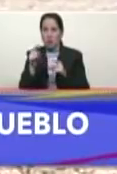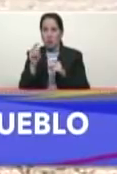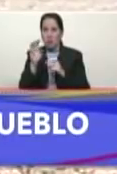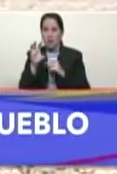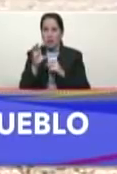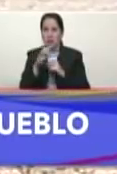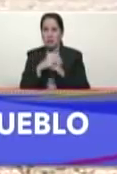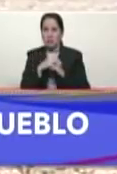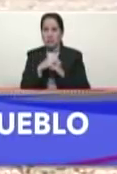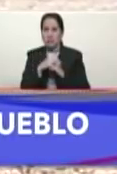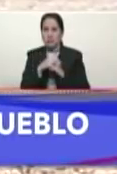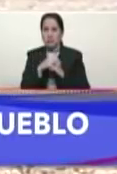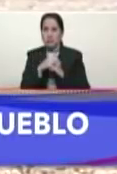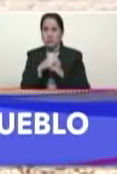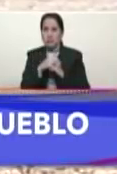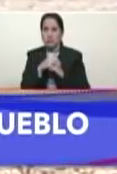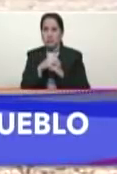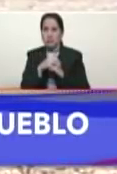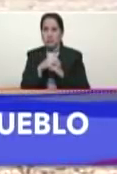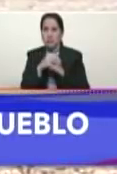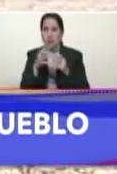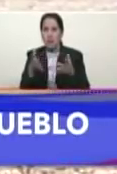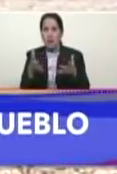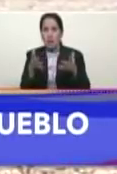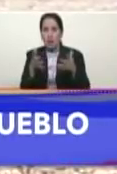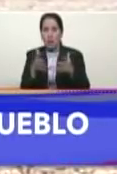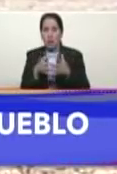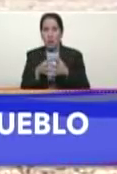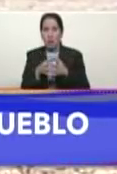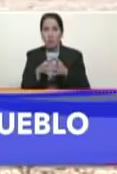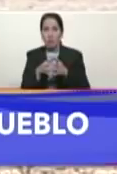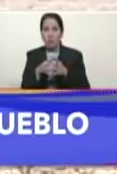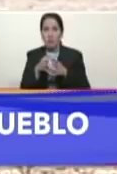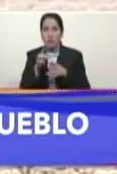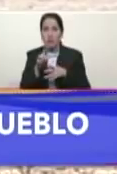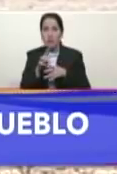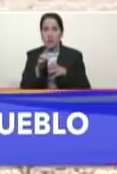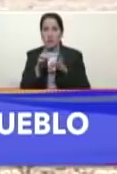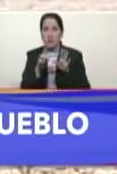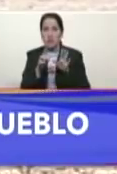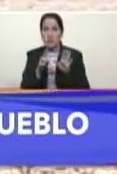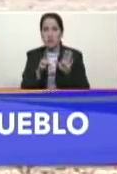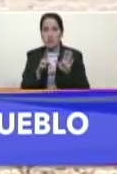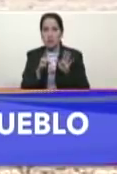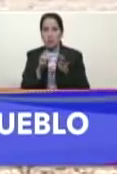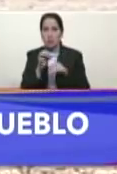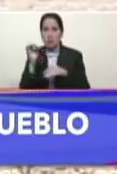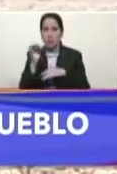la persona que ganó, ganó con el 16% del electorado.